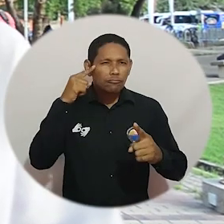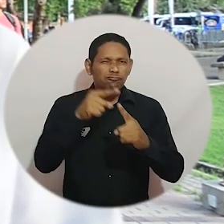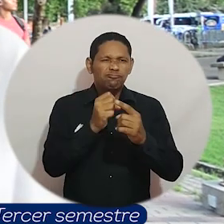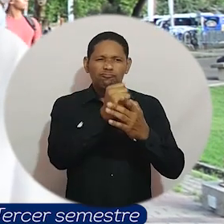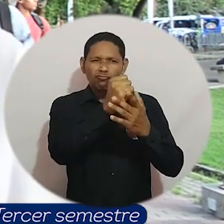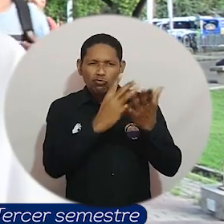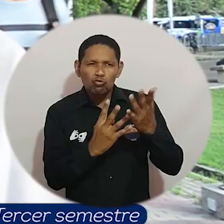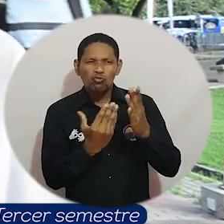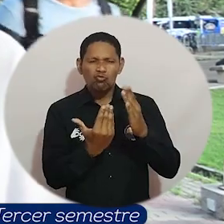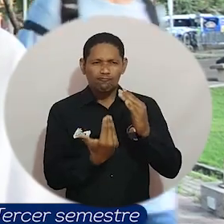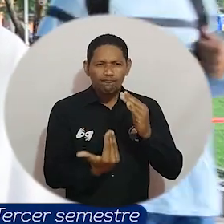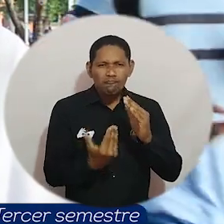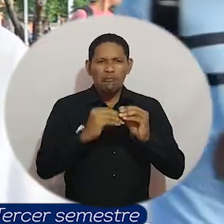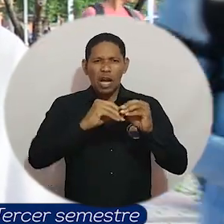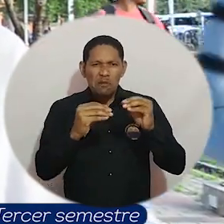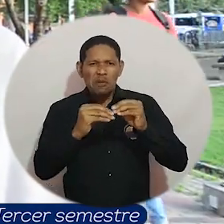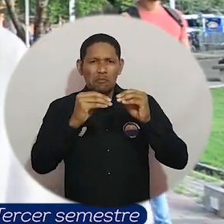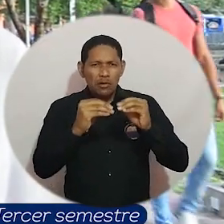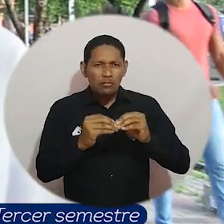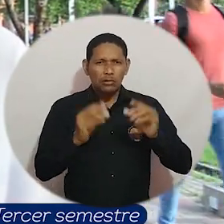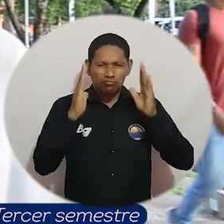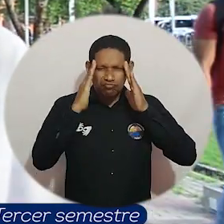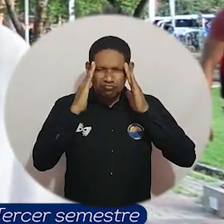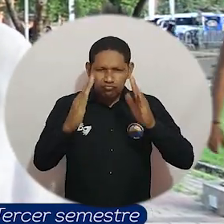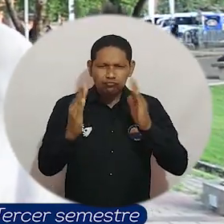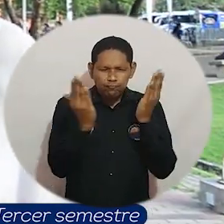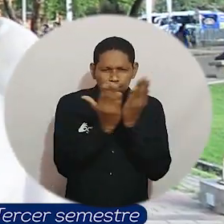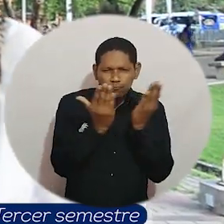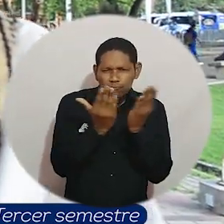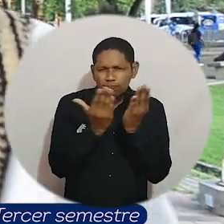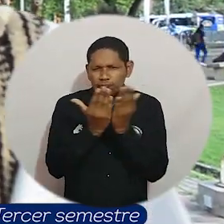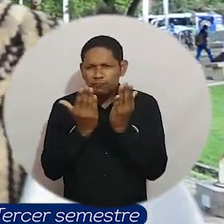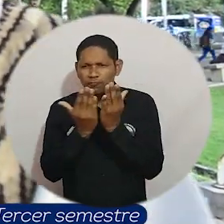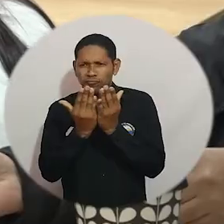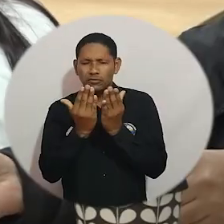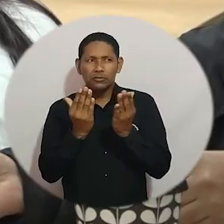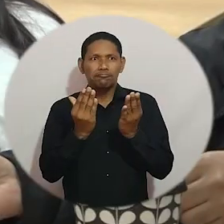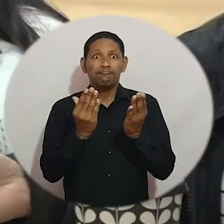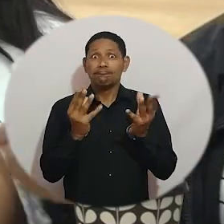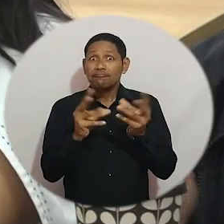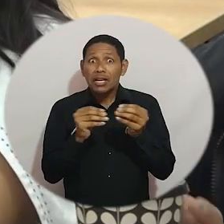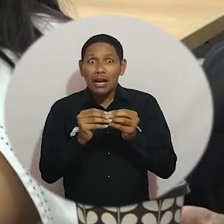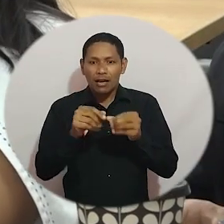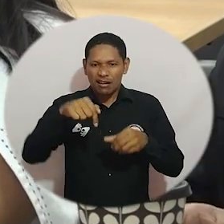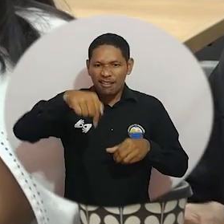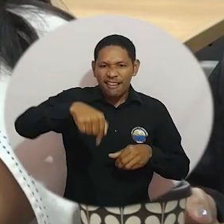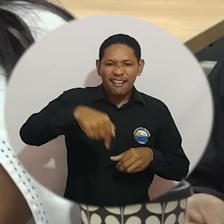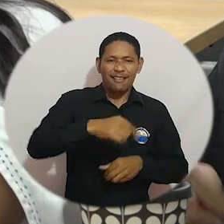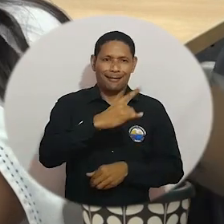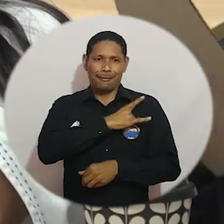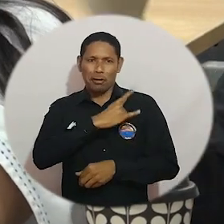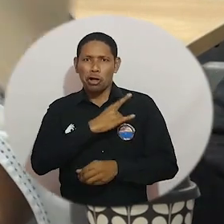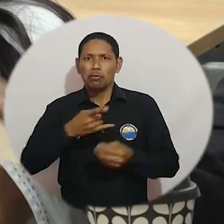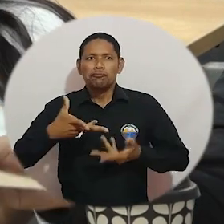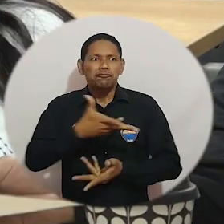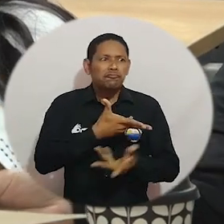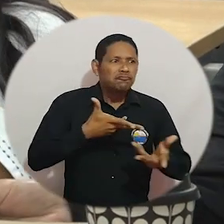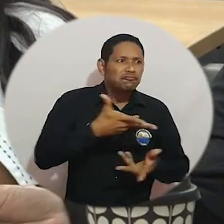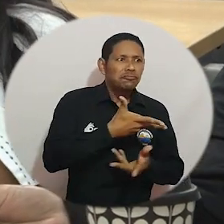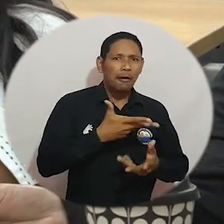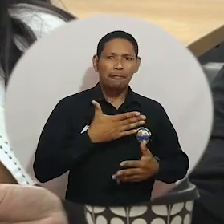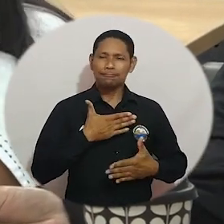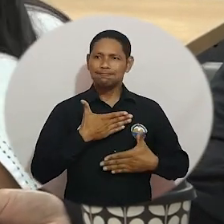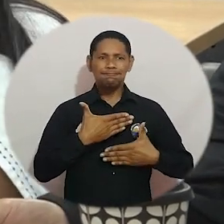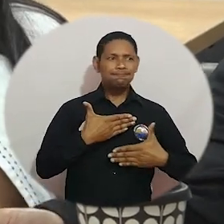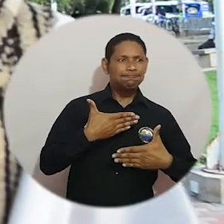Conseguir buenas notas, buenas calificaciones y concentrarse en lo que uno está en el estudio y familiarizarme más acá y así